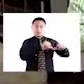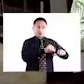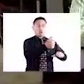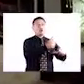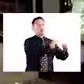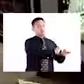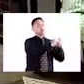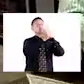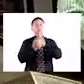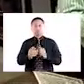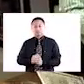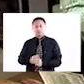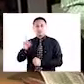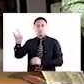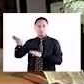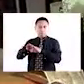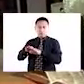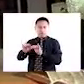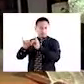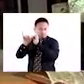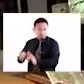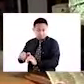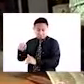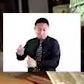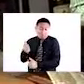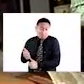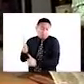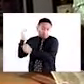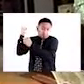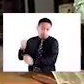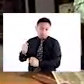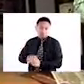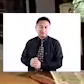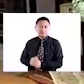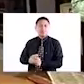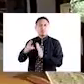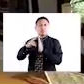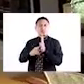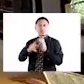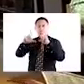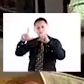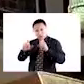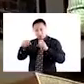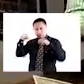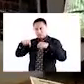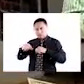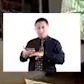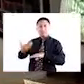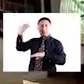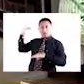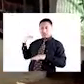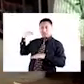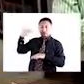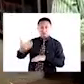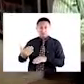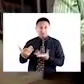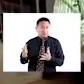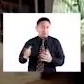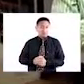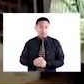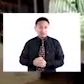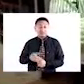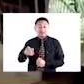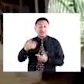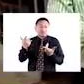diferente, Riobamba sí se fundó en otra parte, pero Ibarra regresaron ellos a fundar en la misma ciudad. No hay registros fotográficos o imágenes de cómo era la